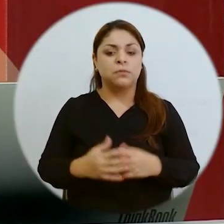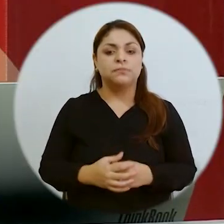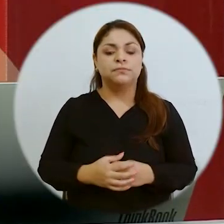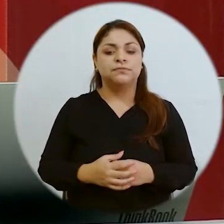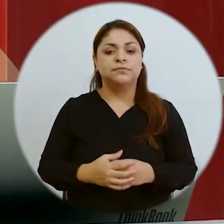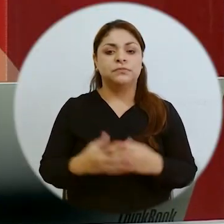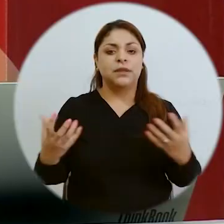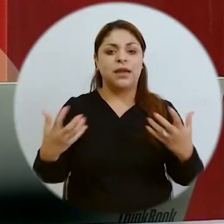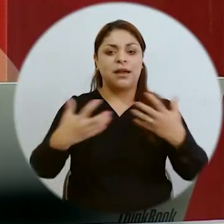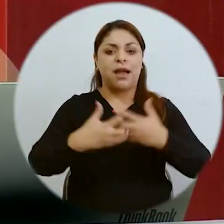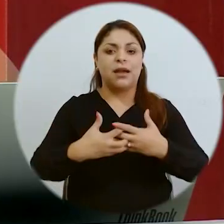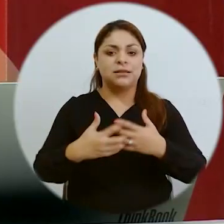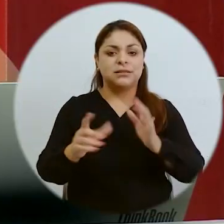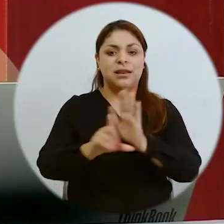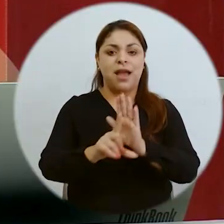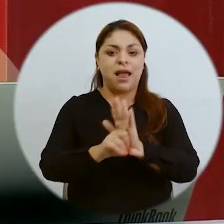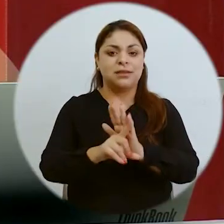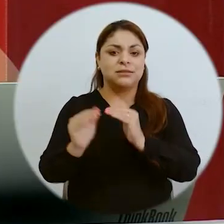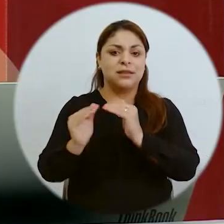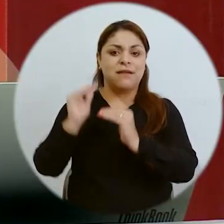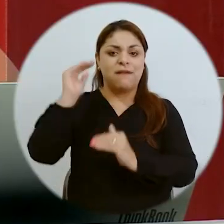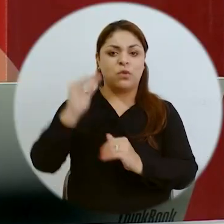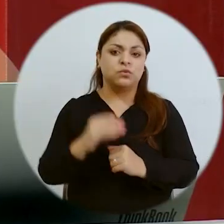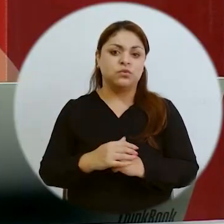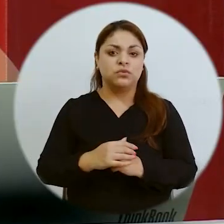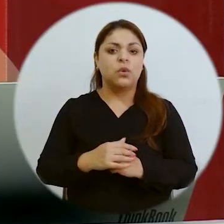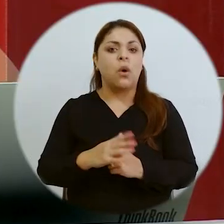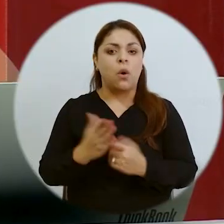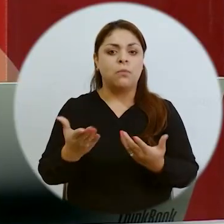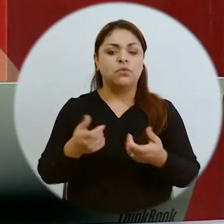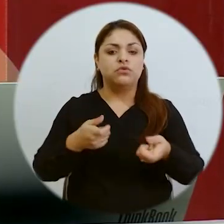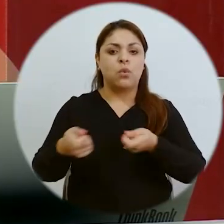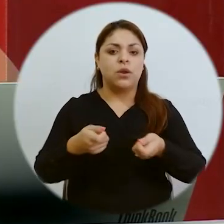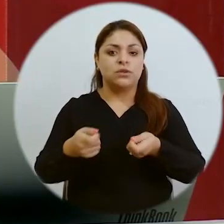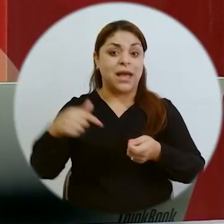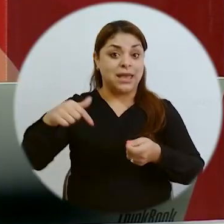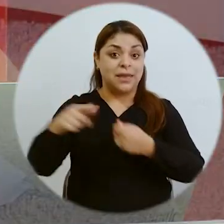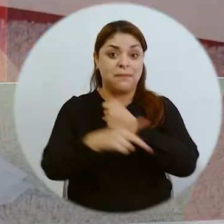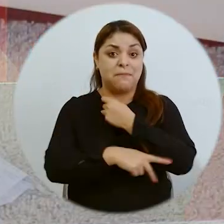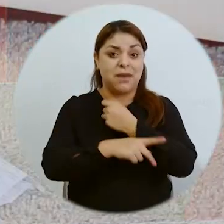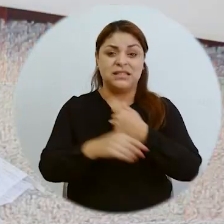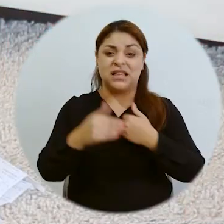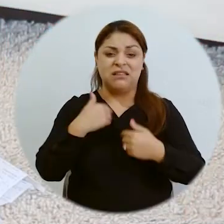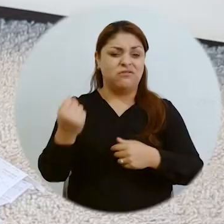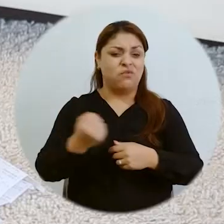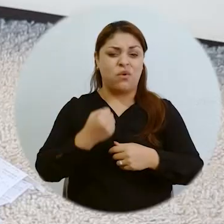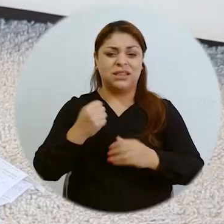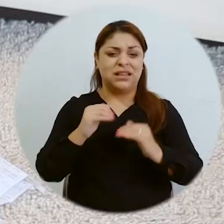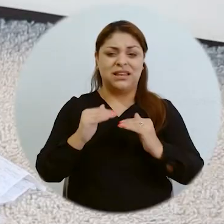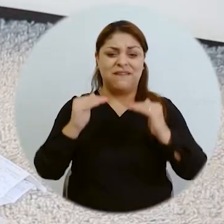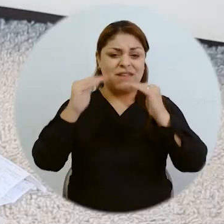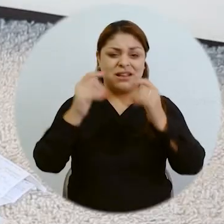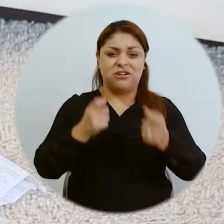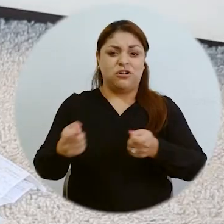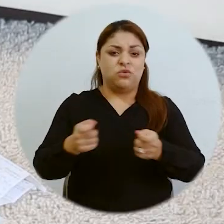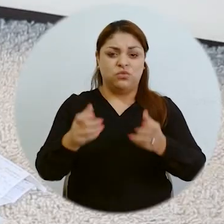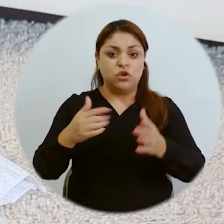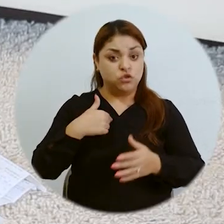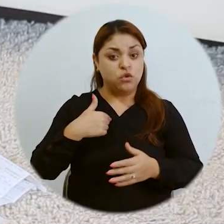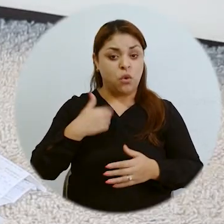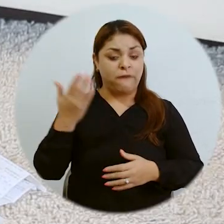financieras, supongo que tienen sus mecanismos, pero una forma en la cual artificialmente ya